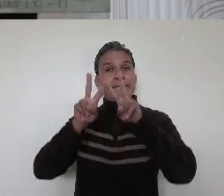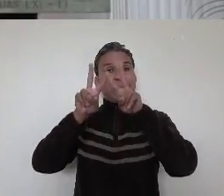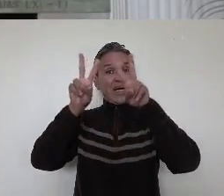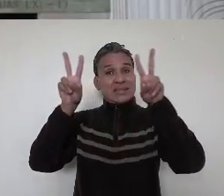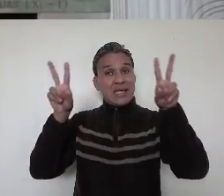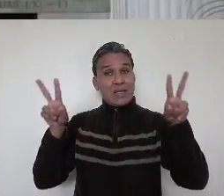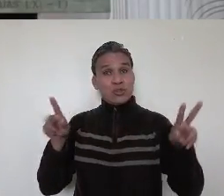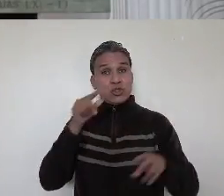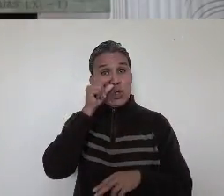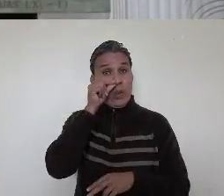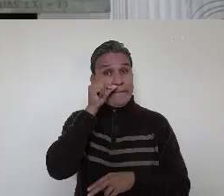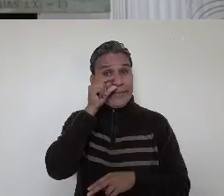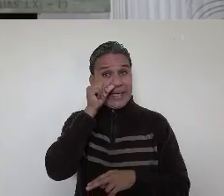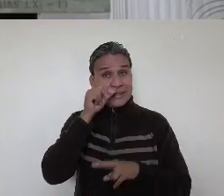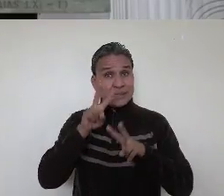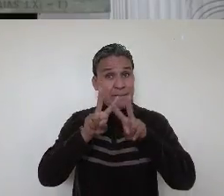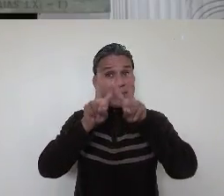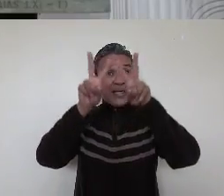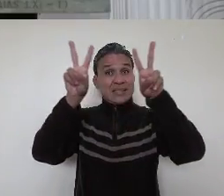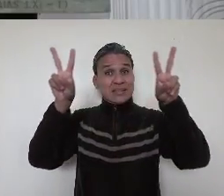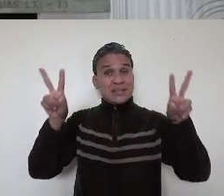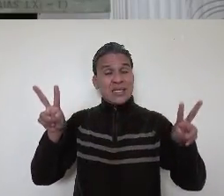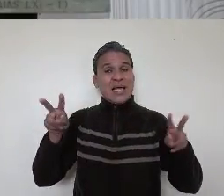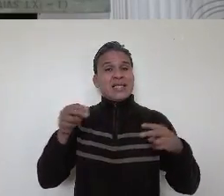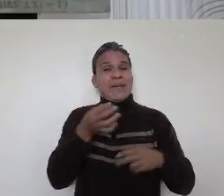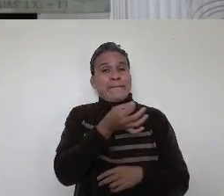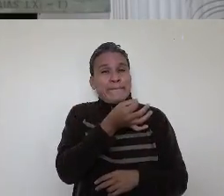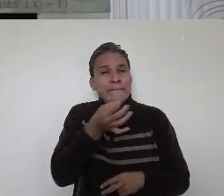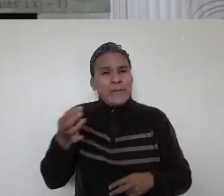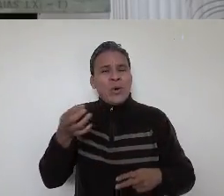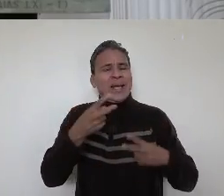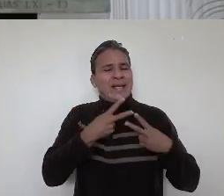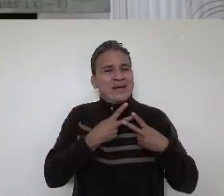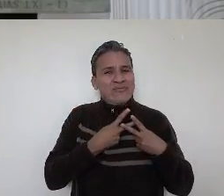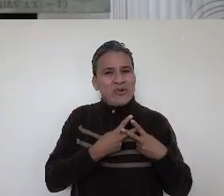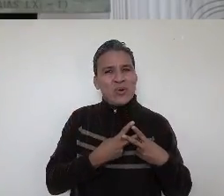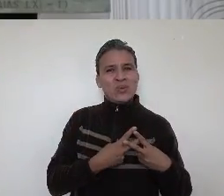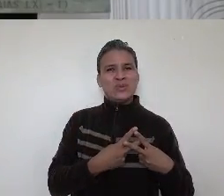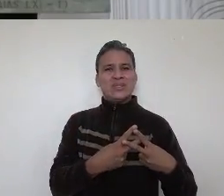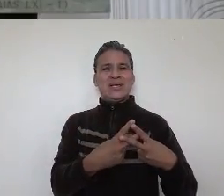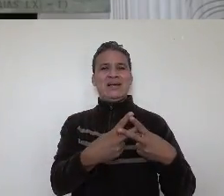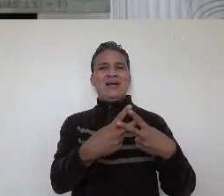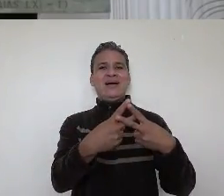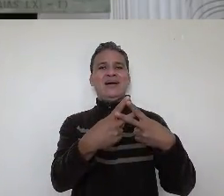tierra paz a los hombres, paz de buena